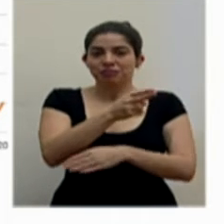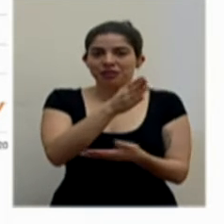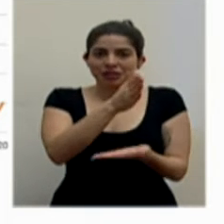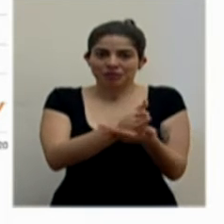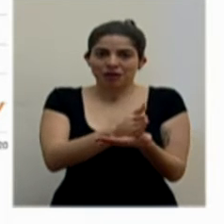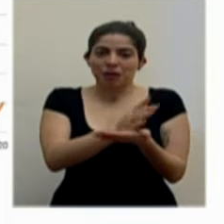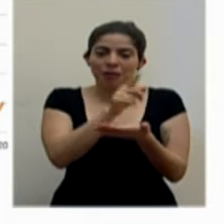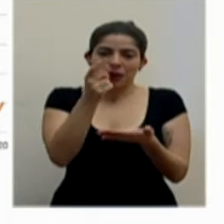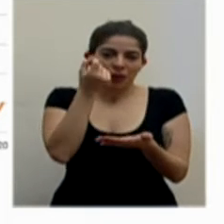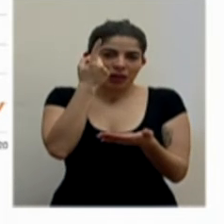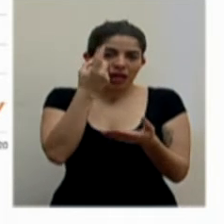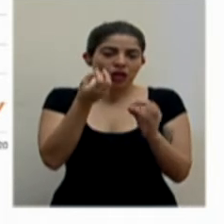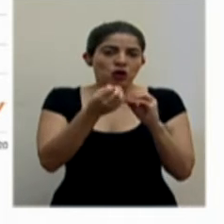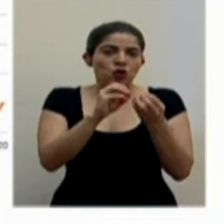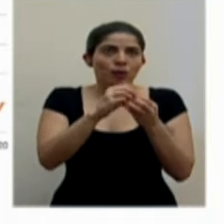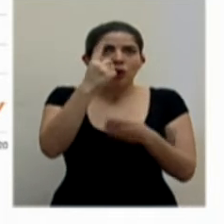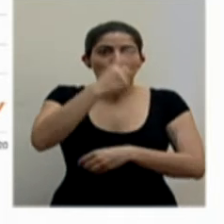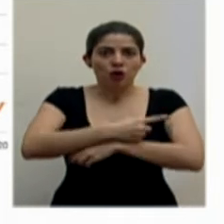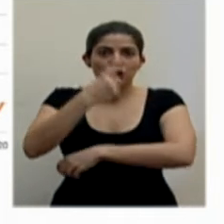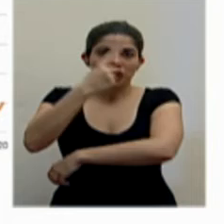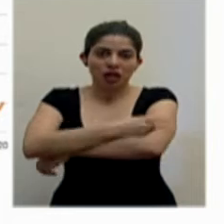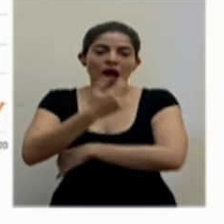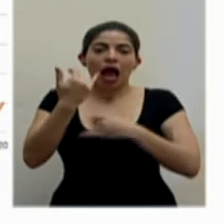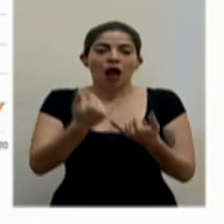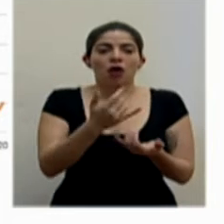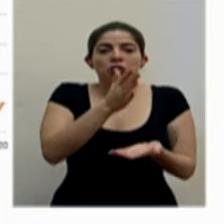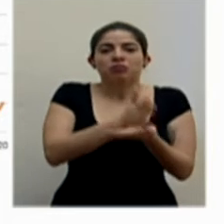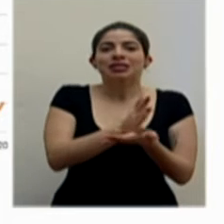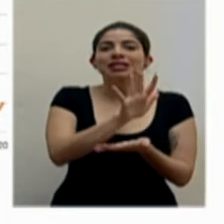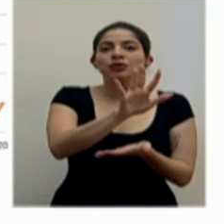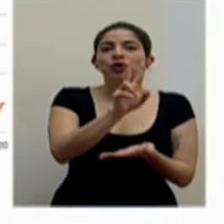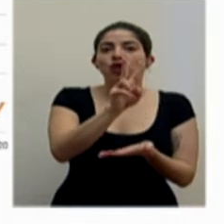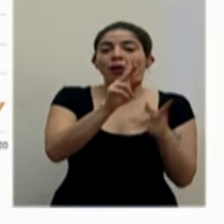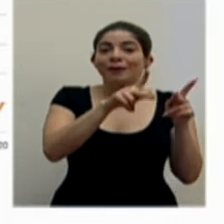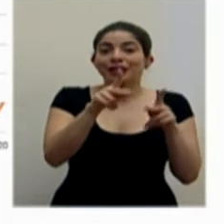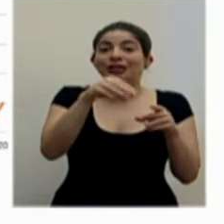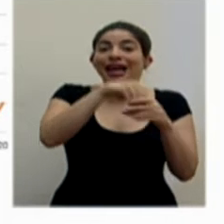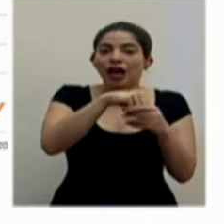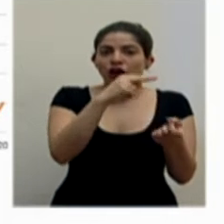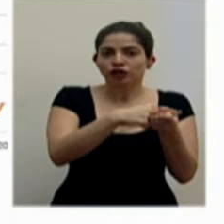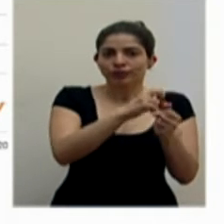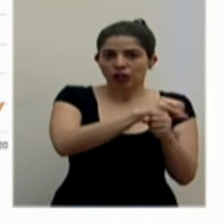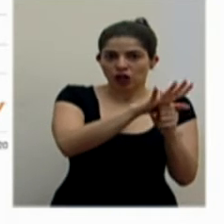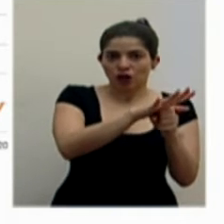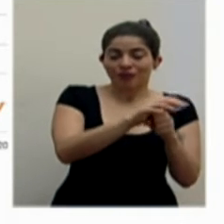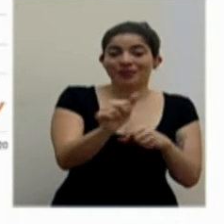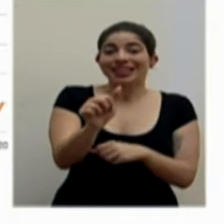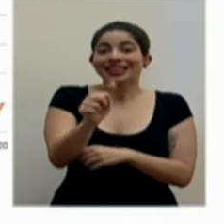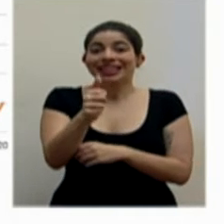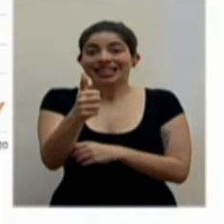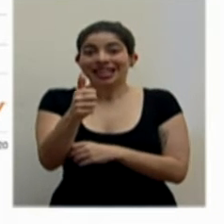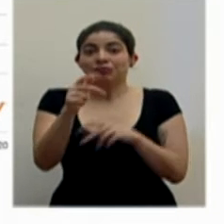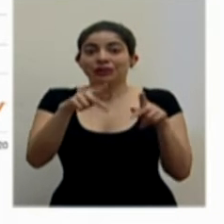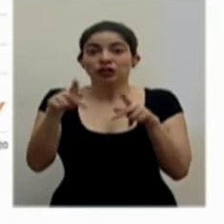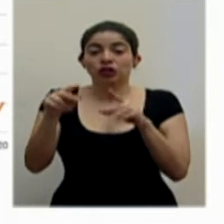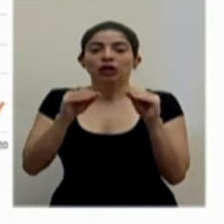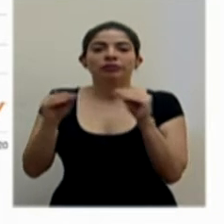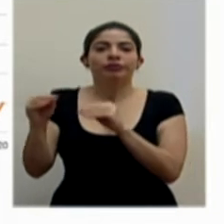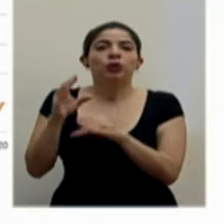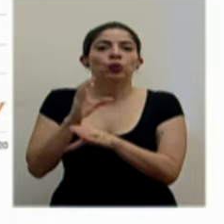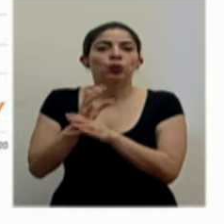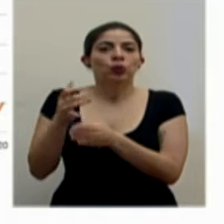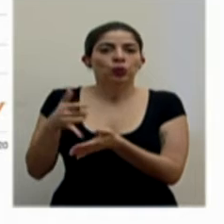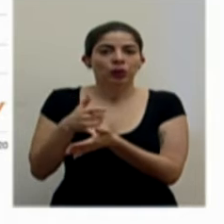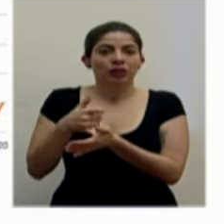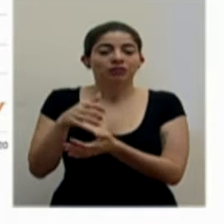haya consistencia en los números de día a día, estamos en 52. 10 en unidades de cuidados intensivos y